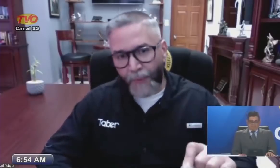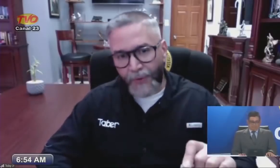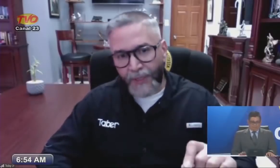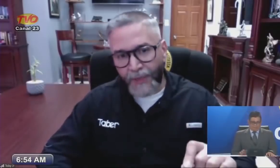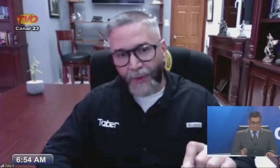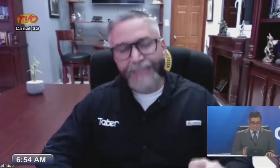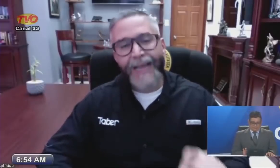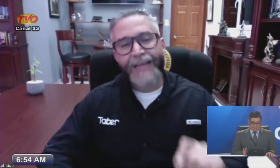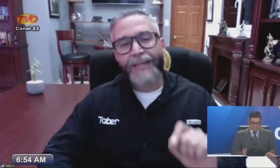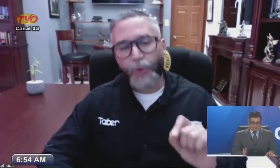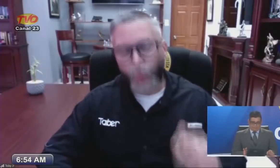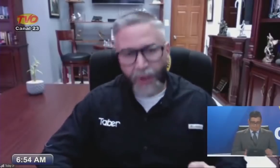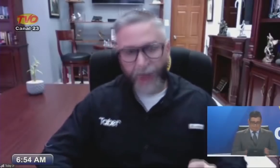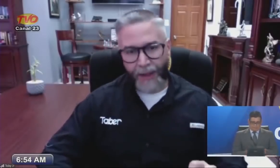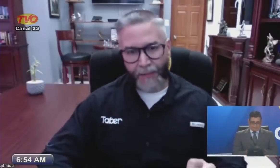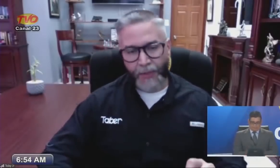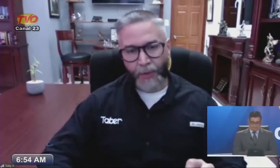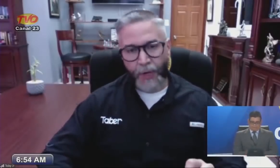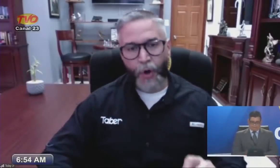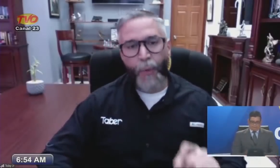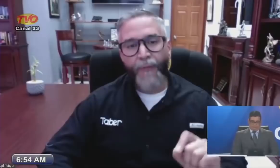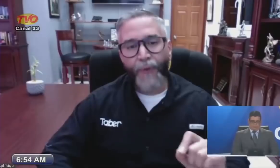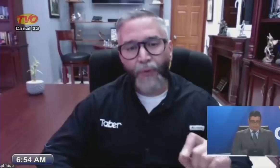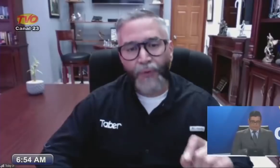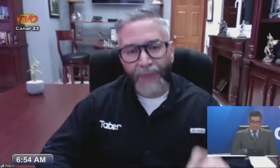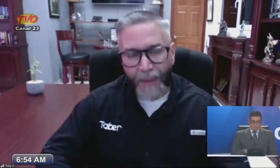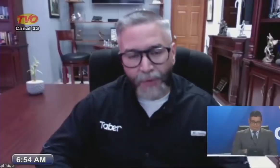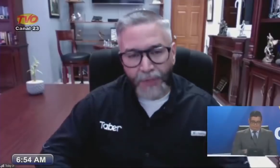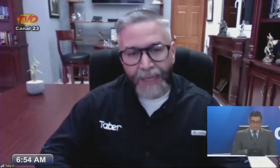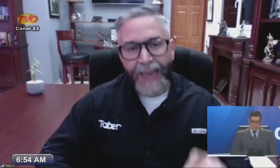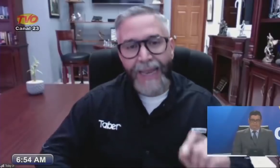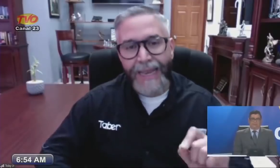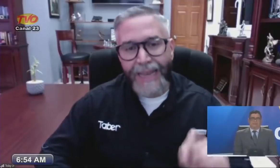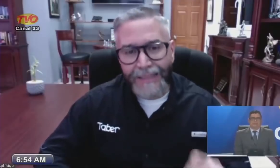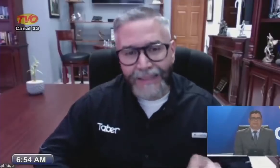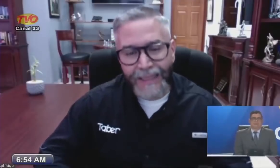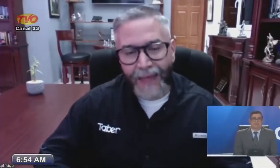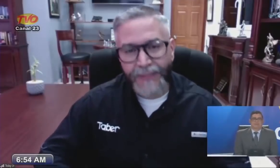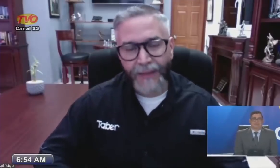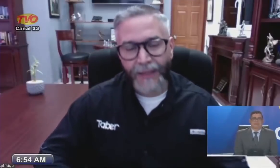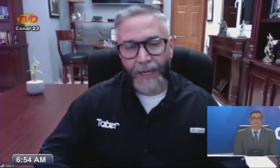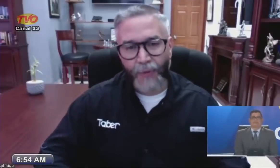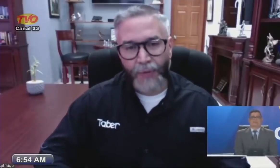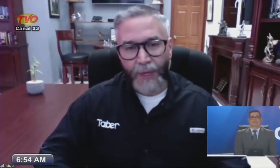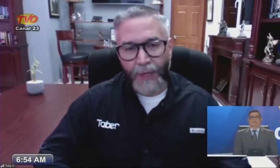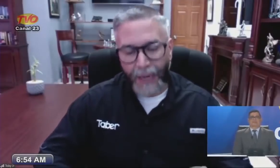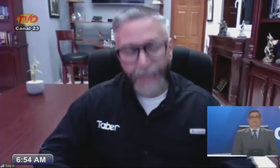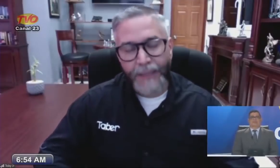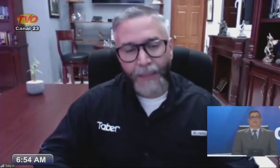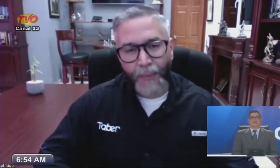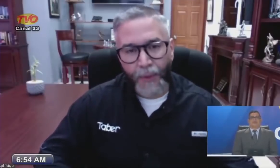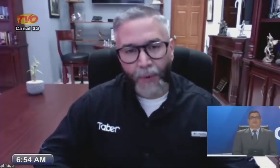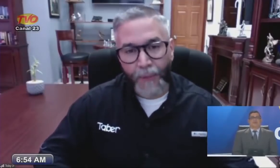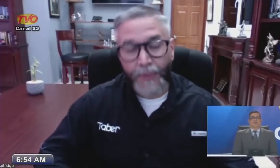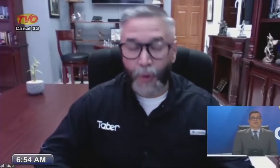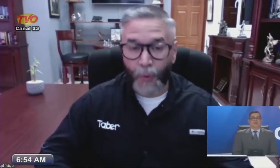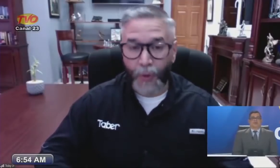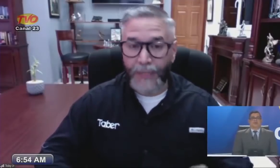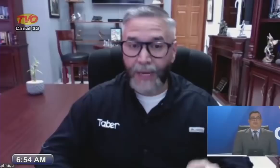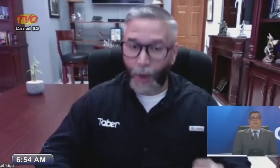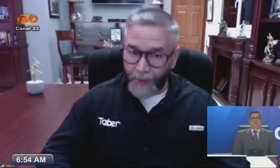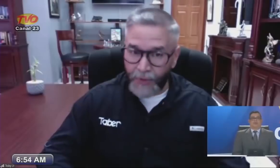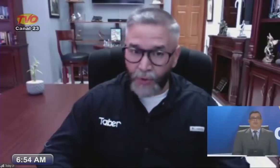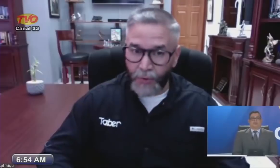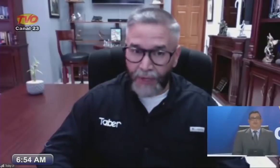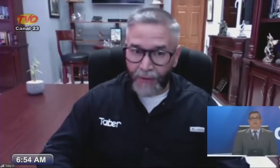50% es la actitud de cada persona como afrontamos las necesidades que tenemos en este tipo de problemas como